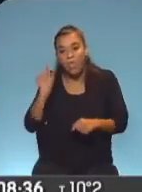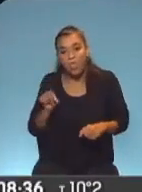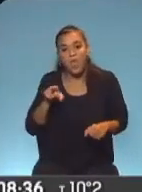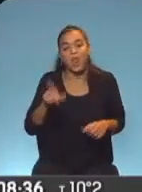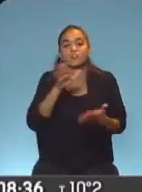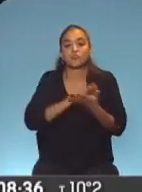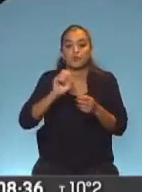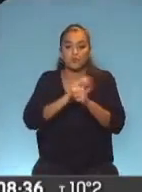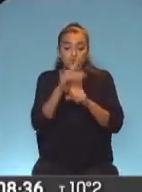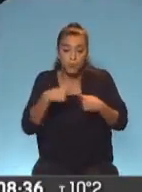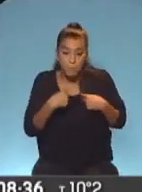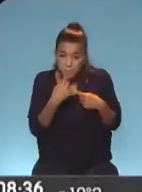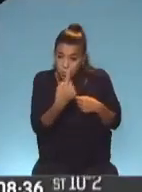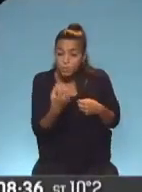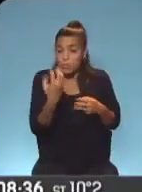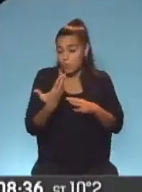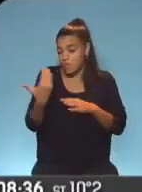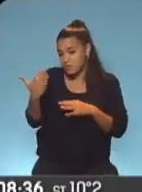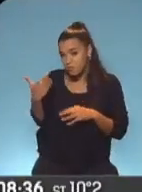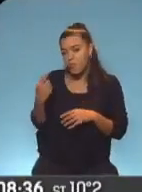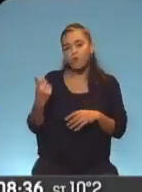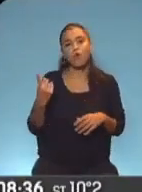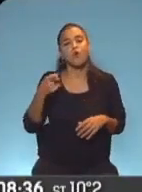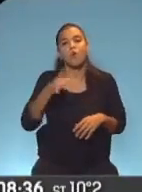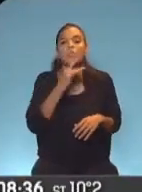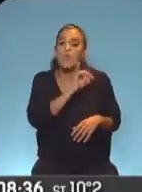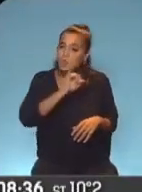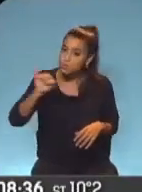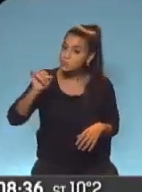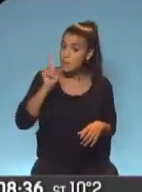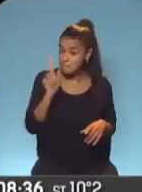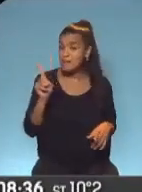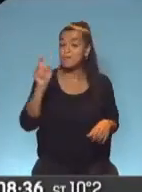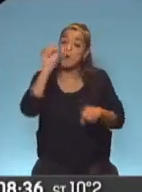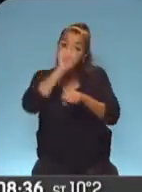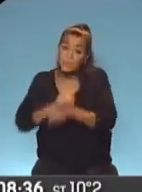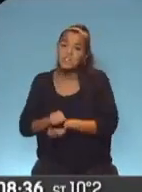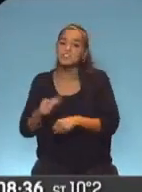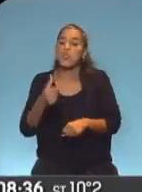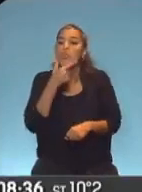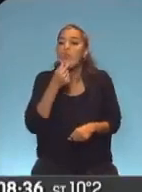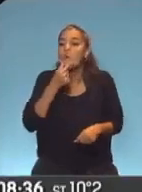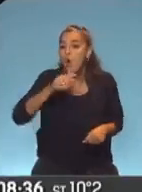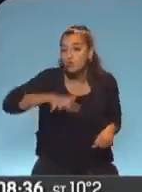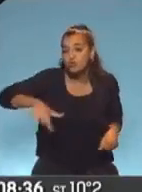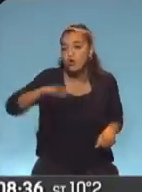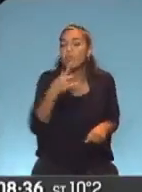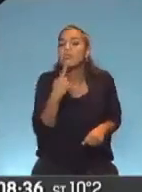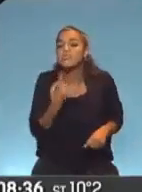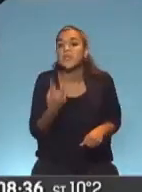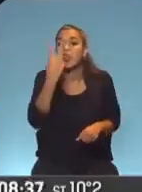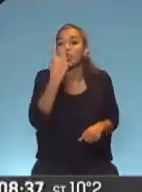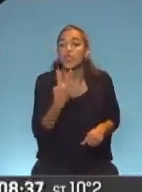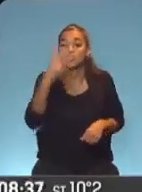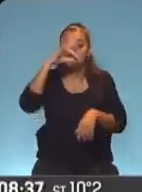el coronavirus? Le pregunto esto porque hace unos días nos enteramos de una denuncia de los presos del penal de Villa Devoto que hablan de por lo menos